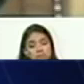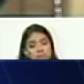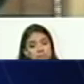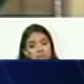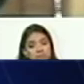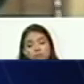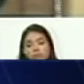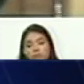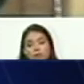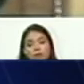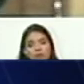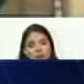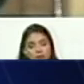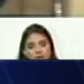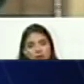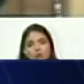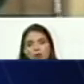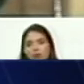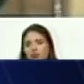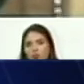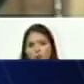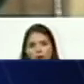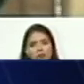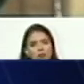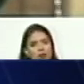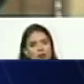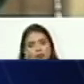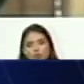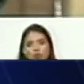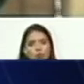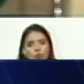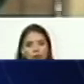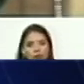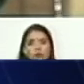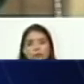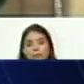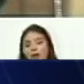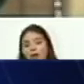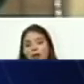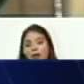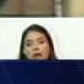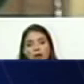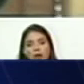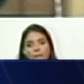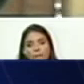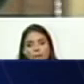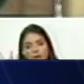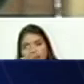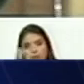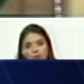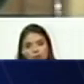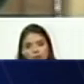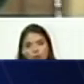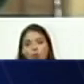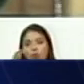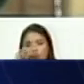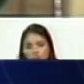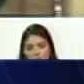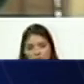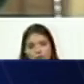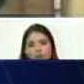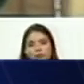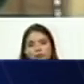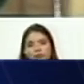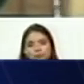nuestra independencia, nuestra sagrada soberanía y la paz de la República. De nuevo,